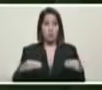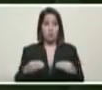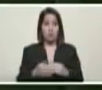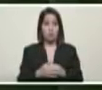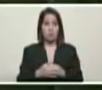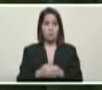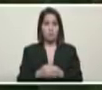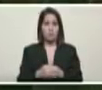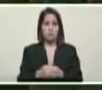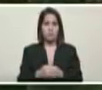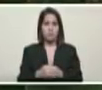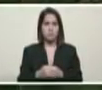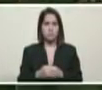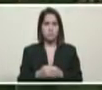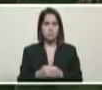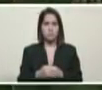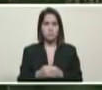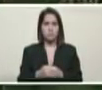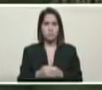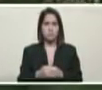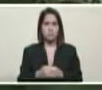militar.